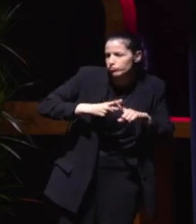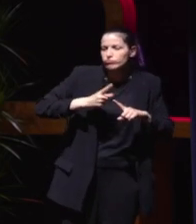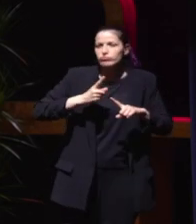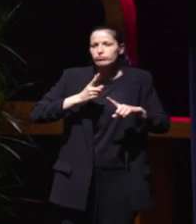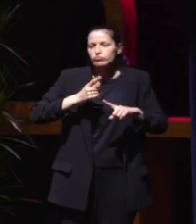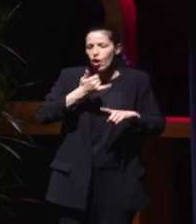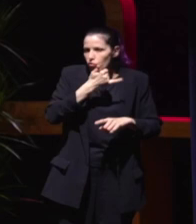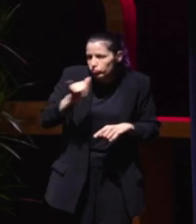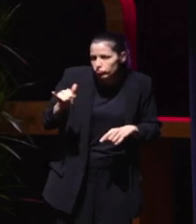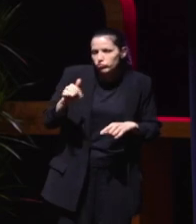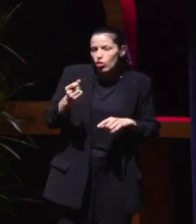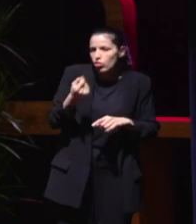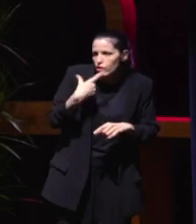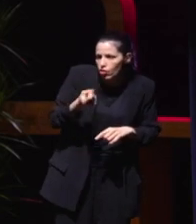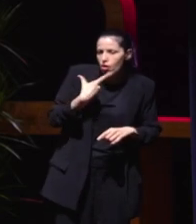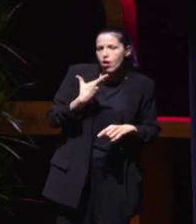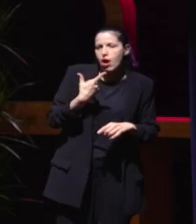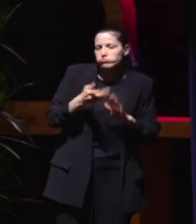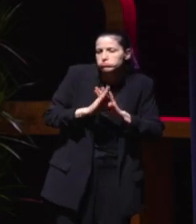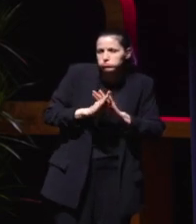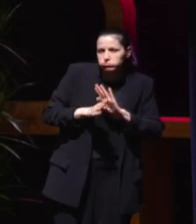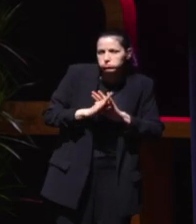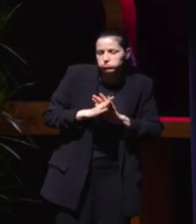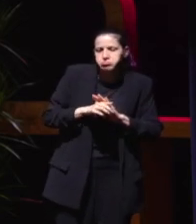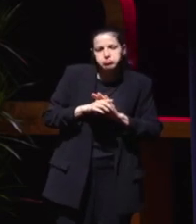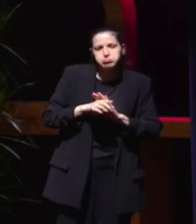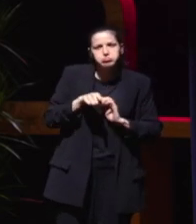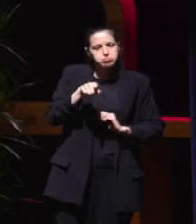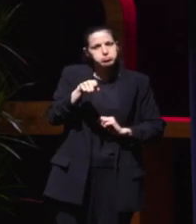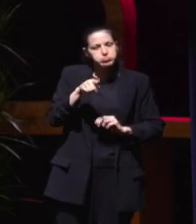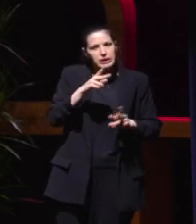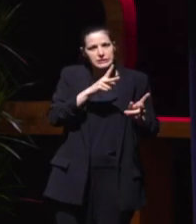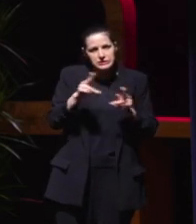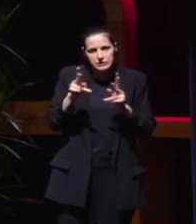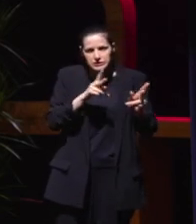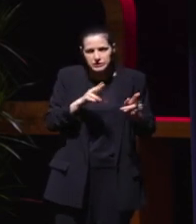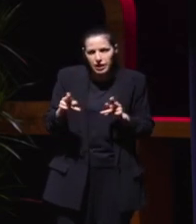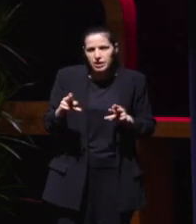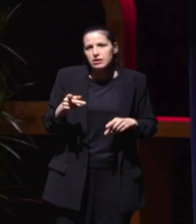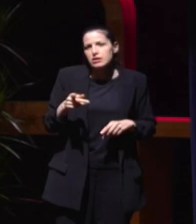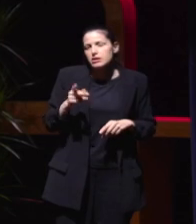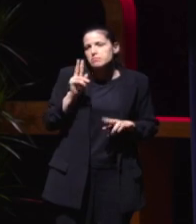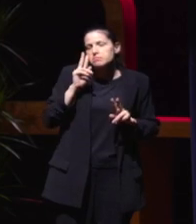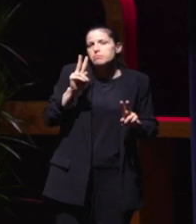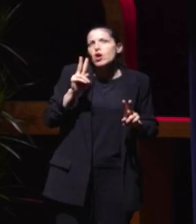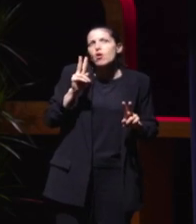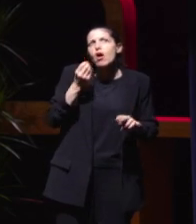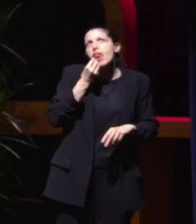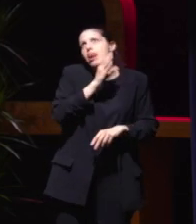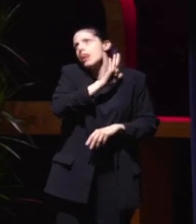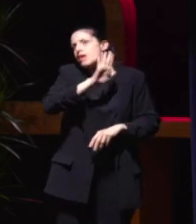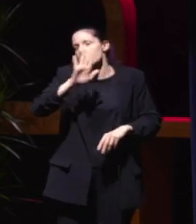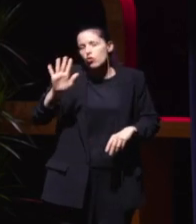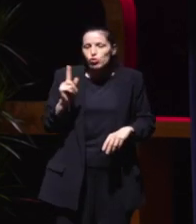pues eso está ahí Y es una eso a mí me parece que es no me parece que sea la gran serie del mundo pero